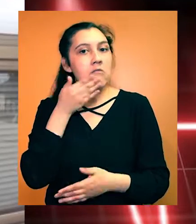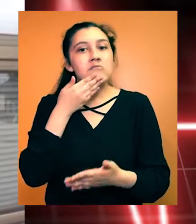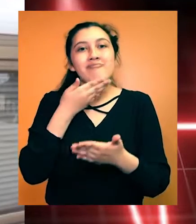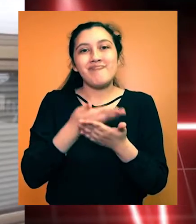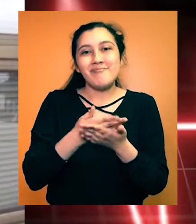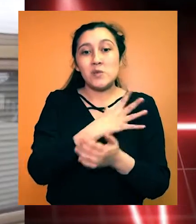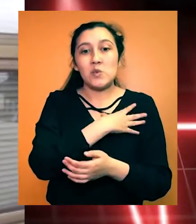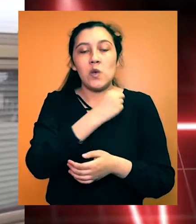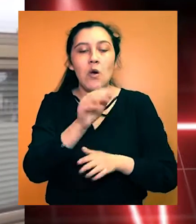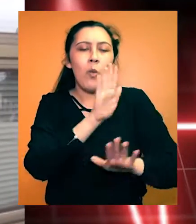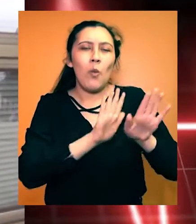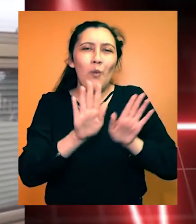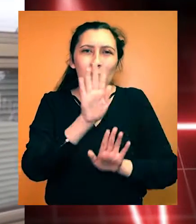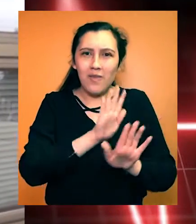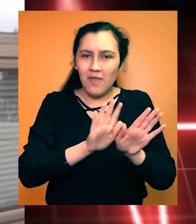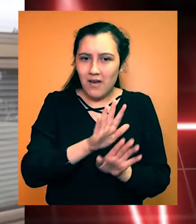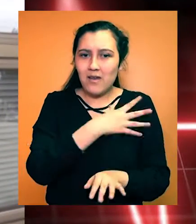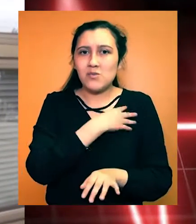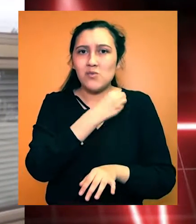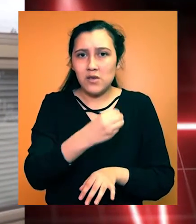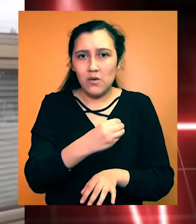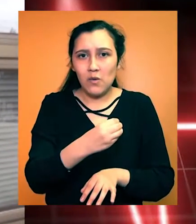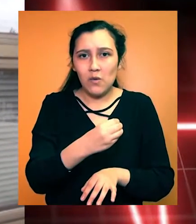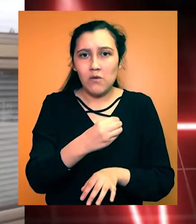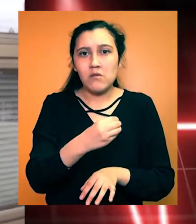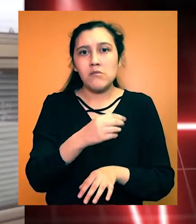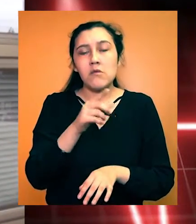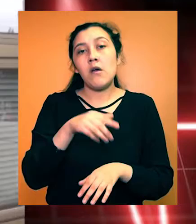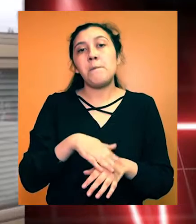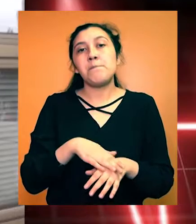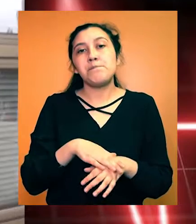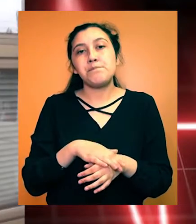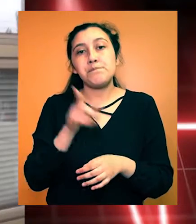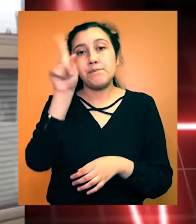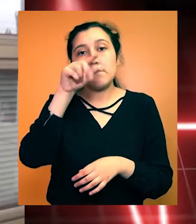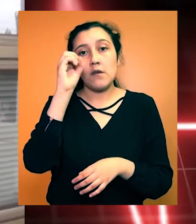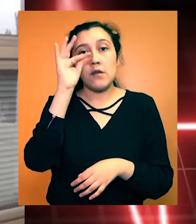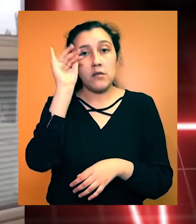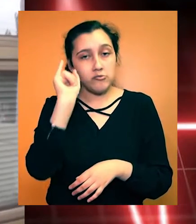y velar por la seguridad de sus hijos. La Sofi en una de las audiencias, la audiencia anterior,